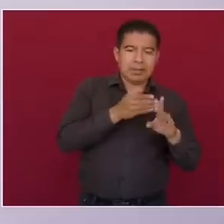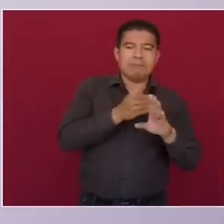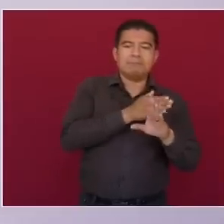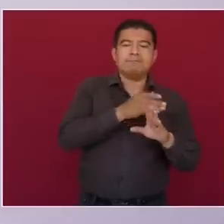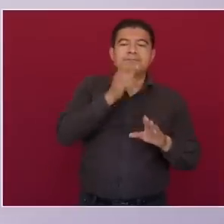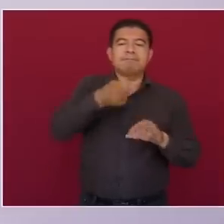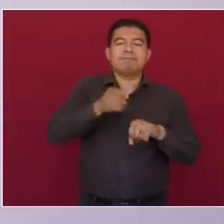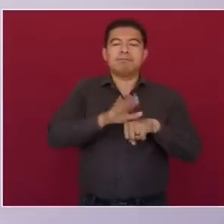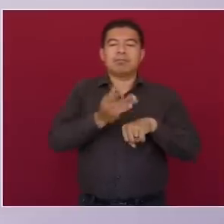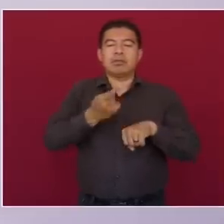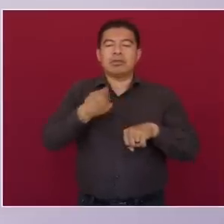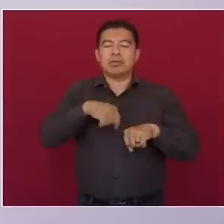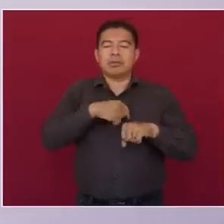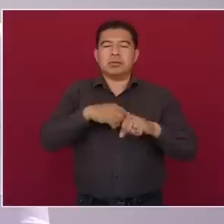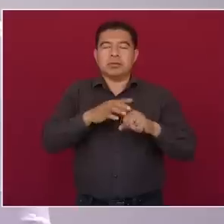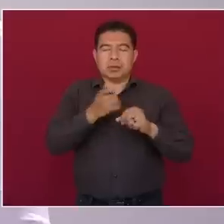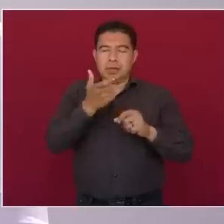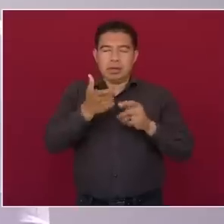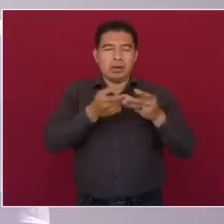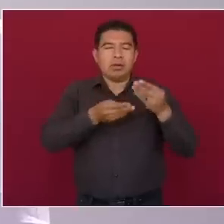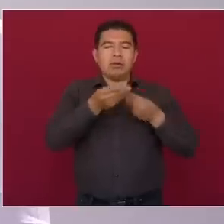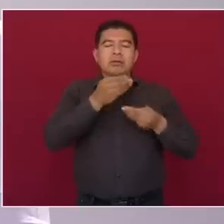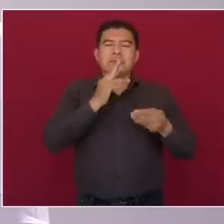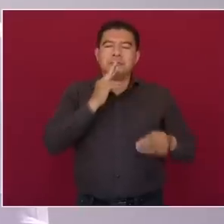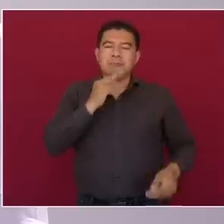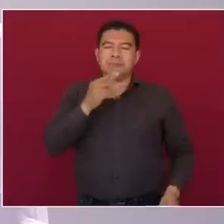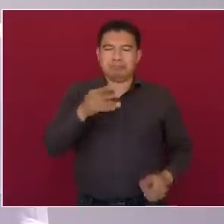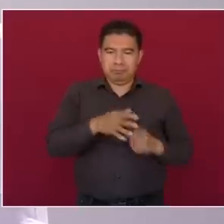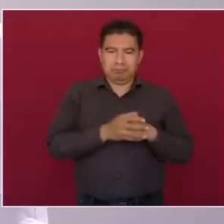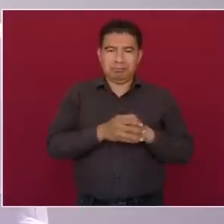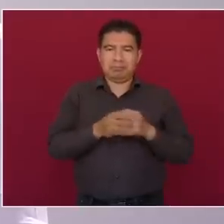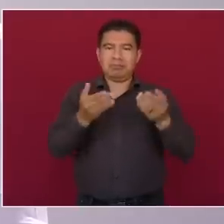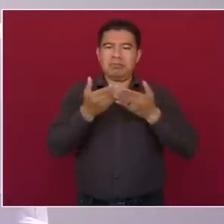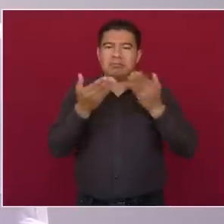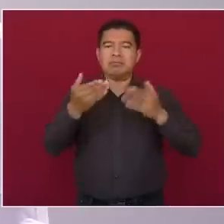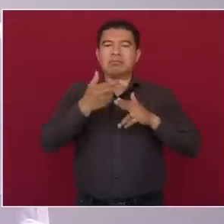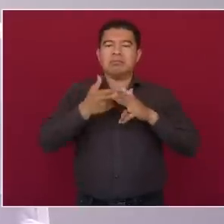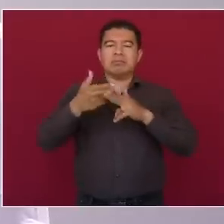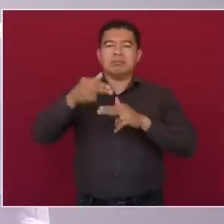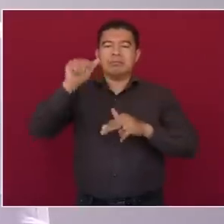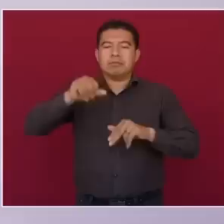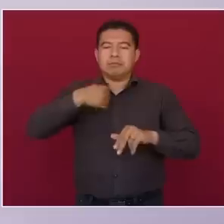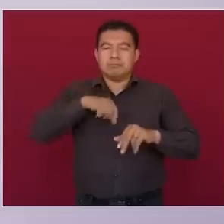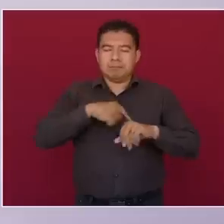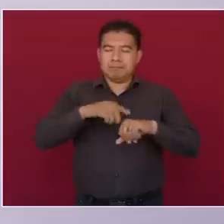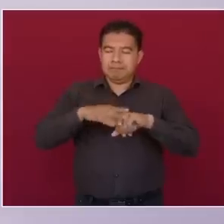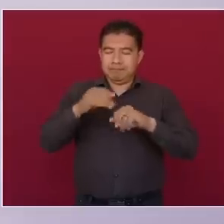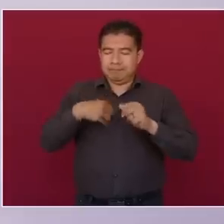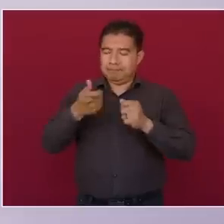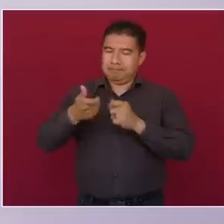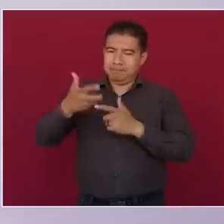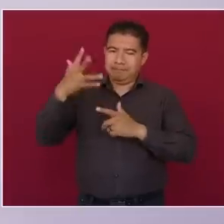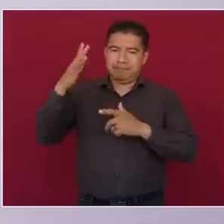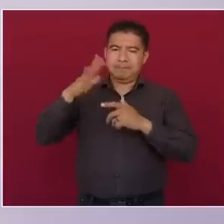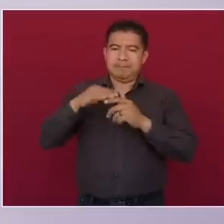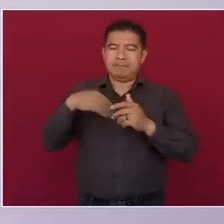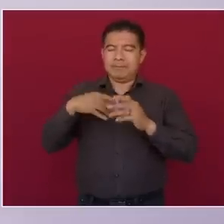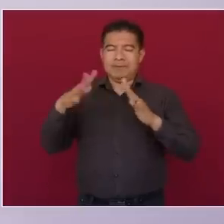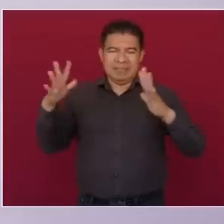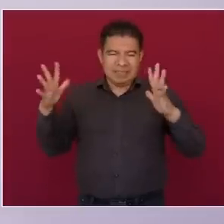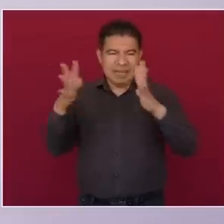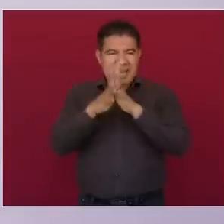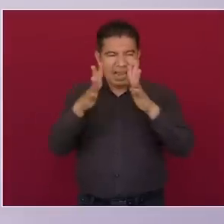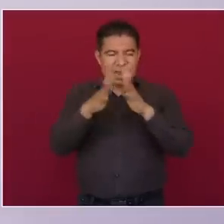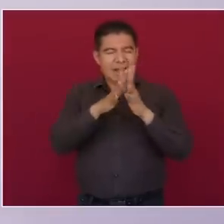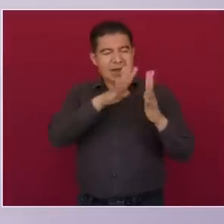en su momento los mejores precios. Hoy sería imposible construirla en el mismo tiempo y al mismo costo, ya que la guerra y la